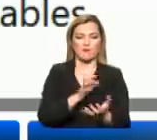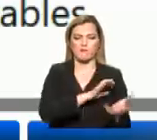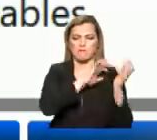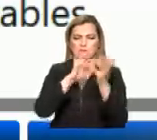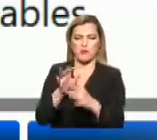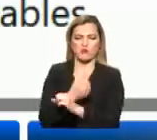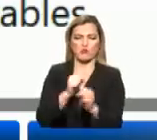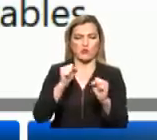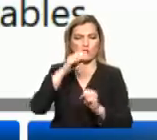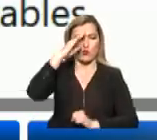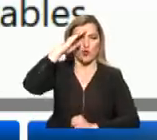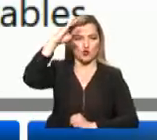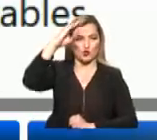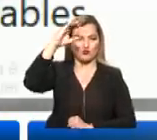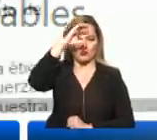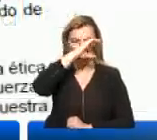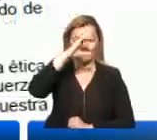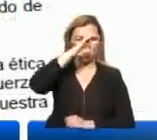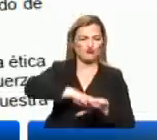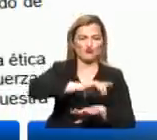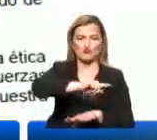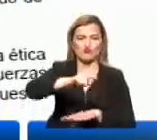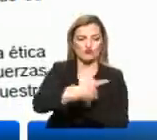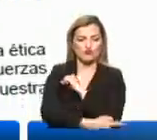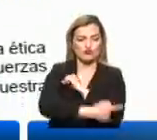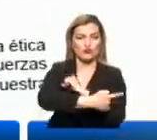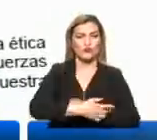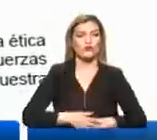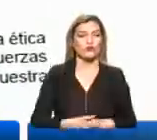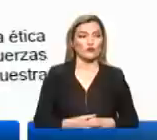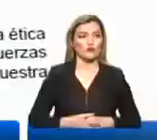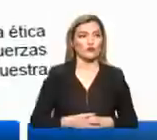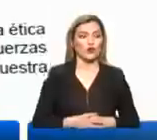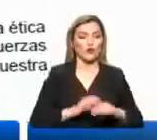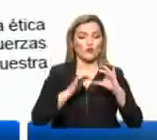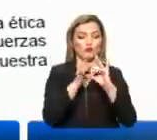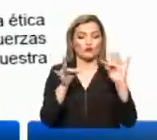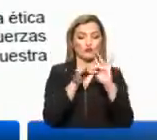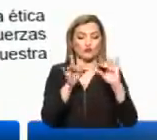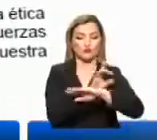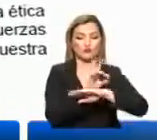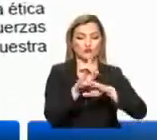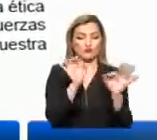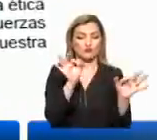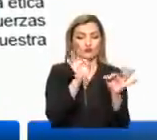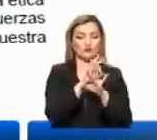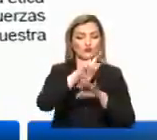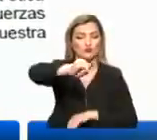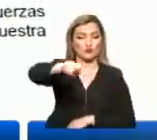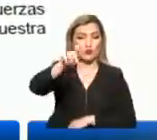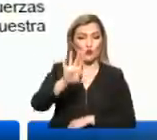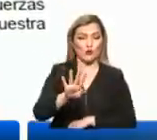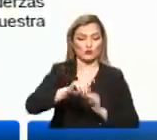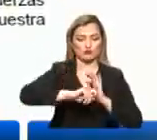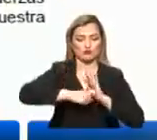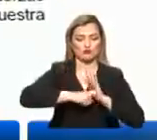los responsables. Hashtag cero impunidad. Con la difusión de este comunicado dirigido a los directivos y funcionarios del canal, el Contralor General del Estado,